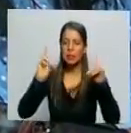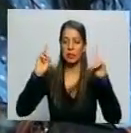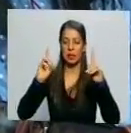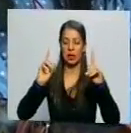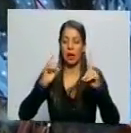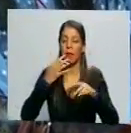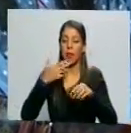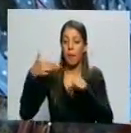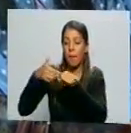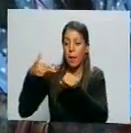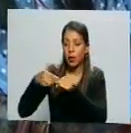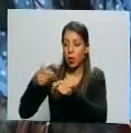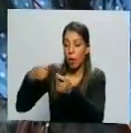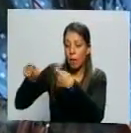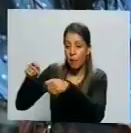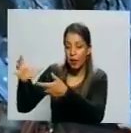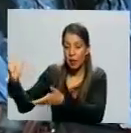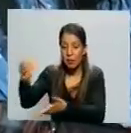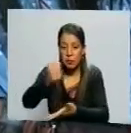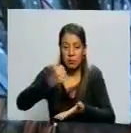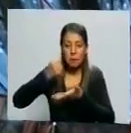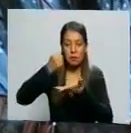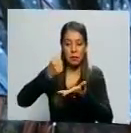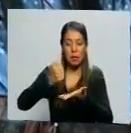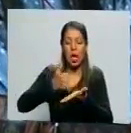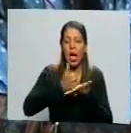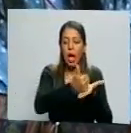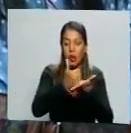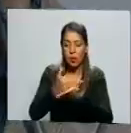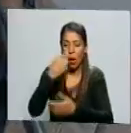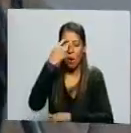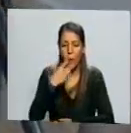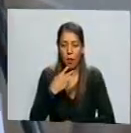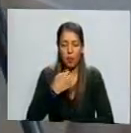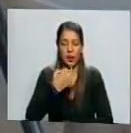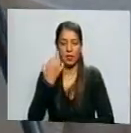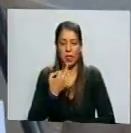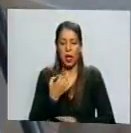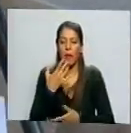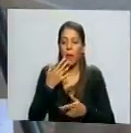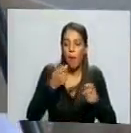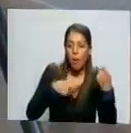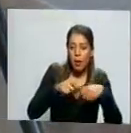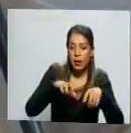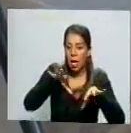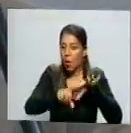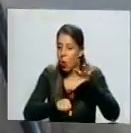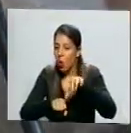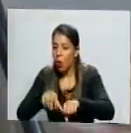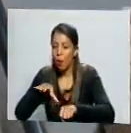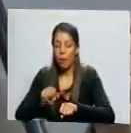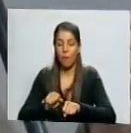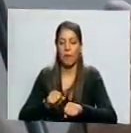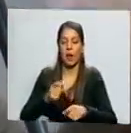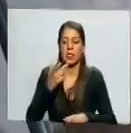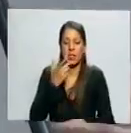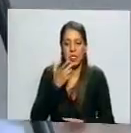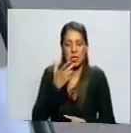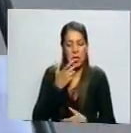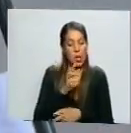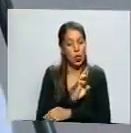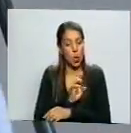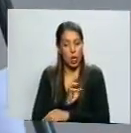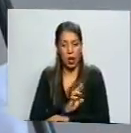renta petrolera, optimizar y simplificar los trámites para que, repito, en medio de esta